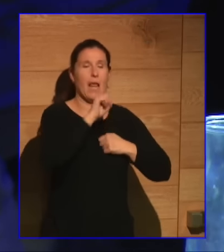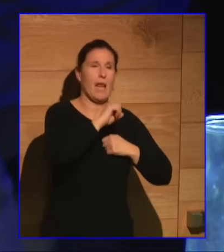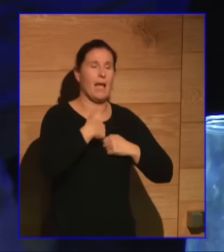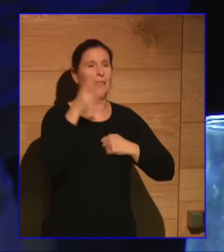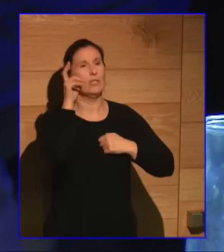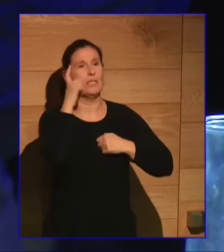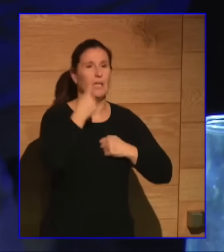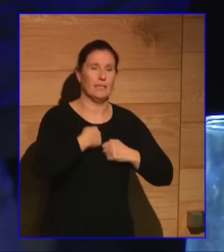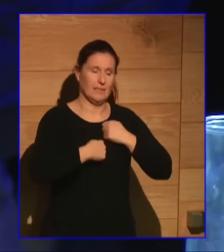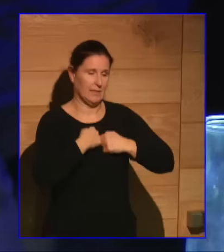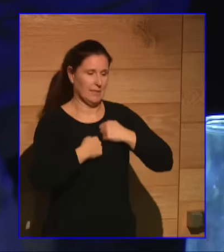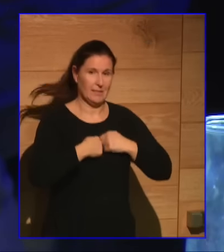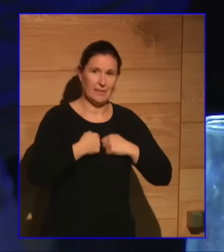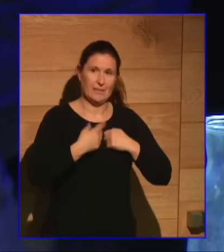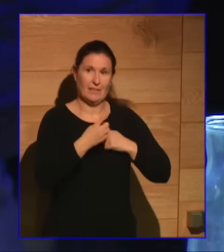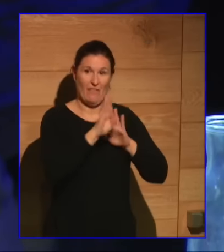era.